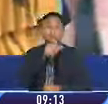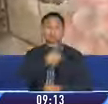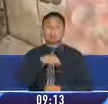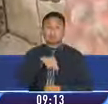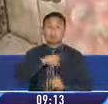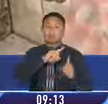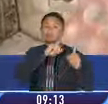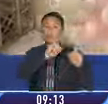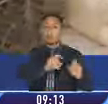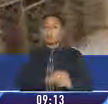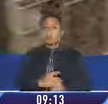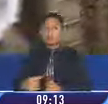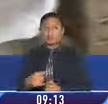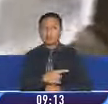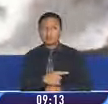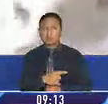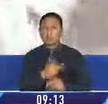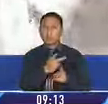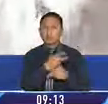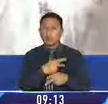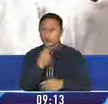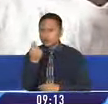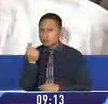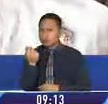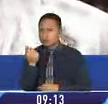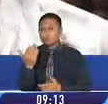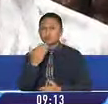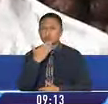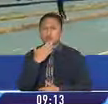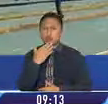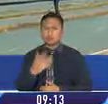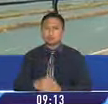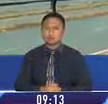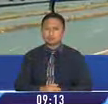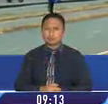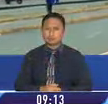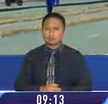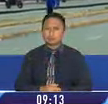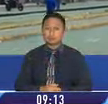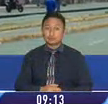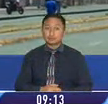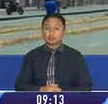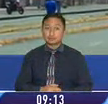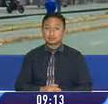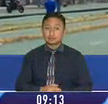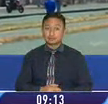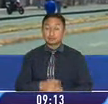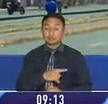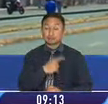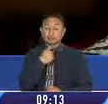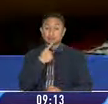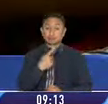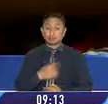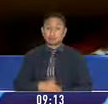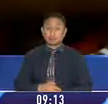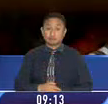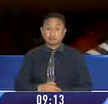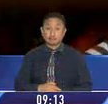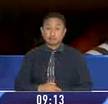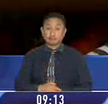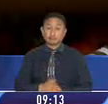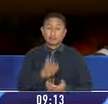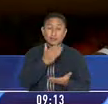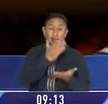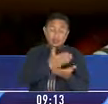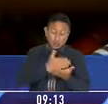ciudadanos cómo perciben los precios de los productos que habitualmente consumen después del paro, y esto nos respondieron. La